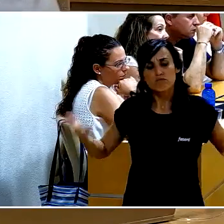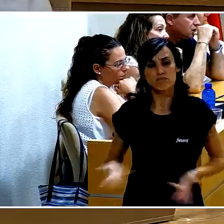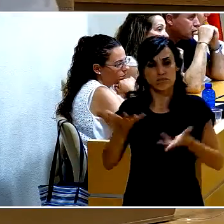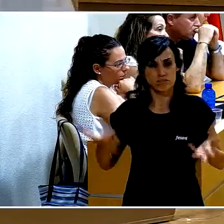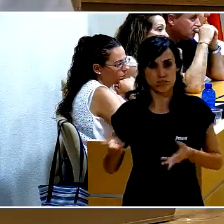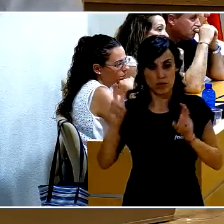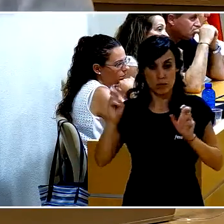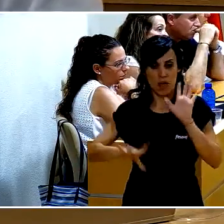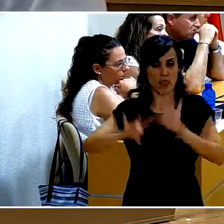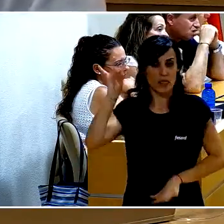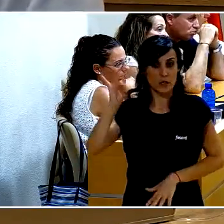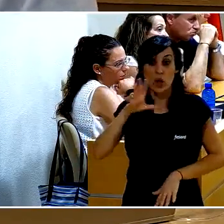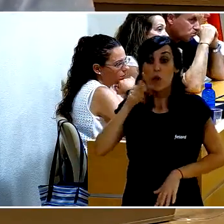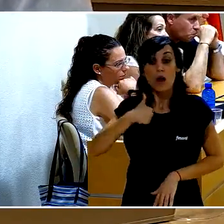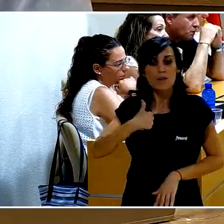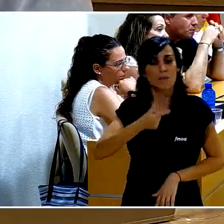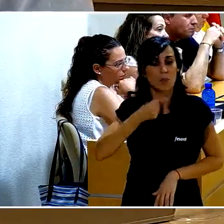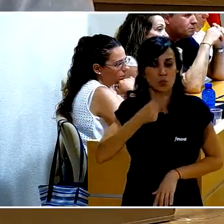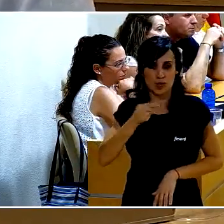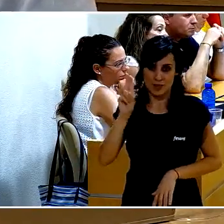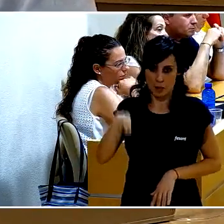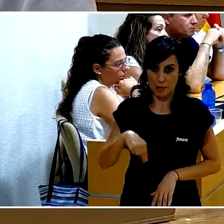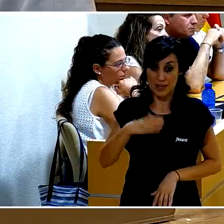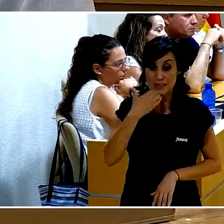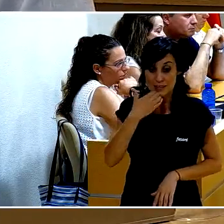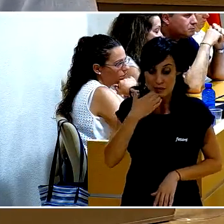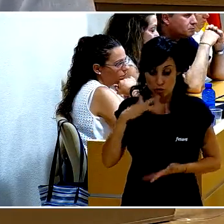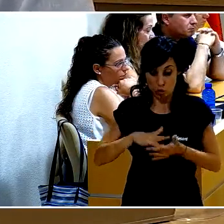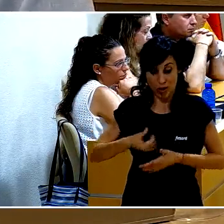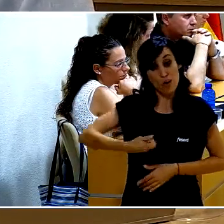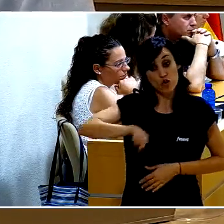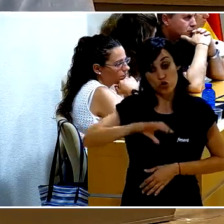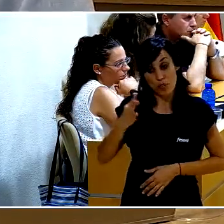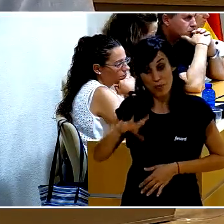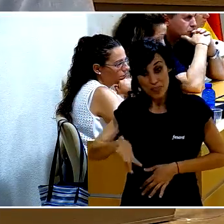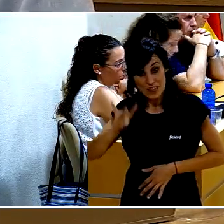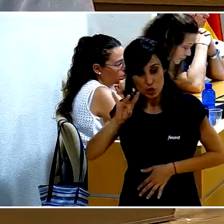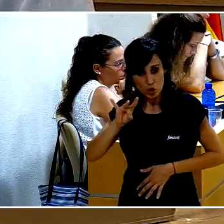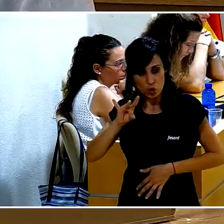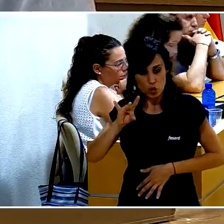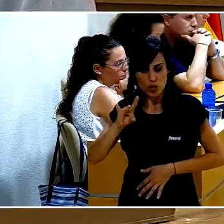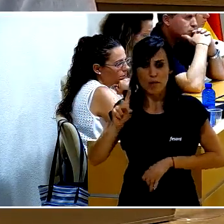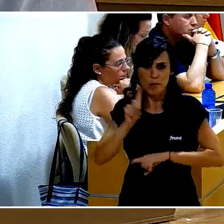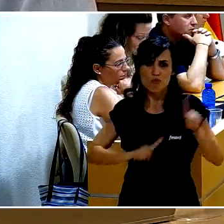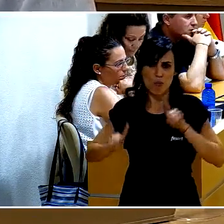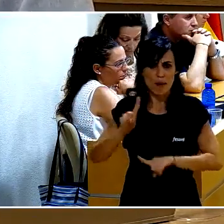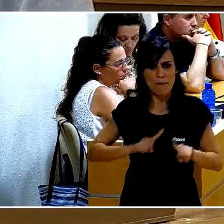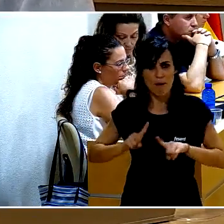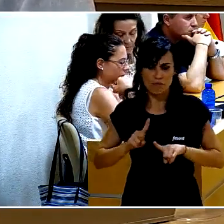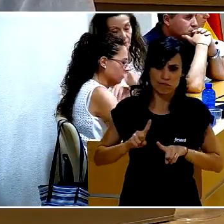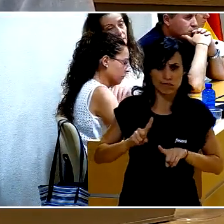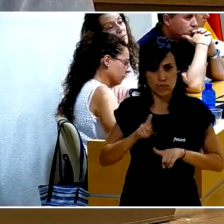que han impulsado esta decisión. Porque a mí también me gustaría que cuando nosotros tengamos que tomar una decisión polémica y